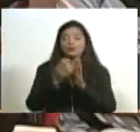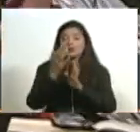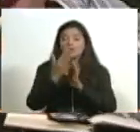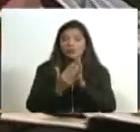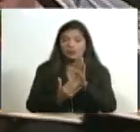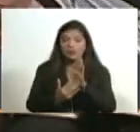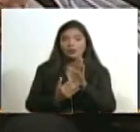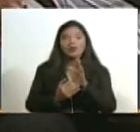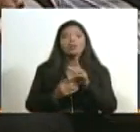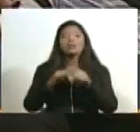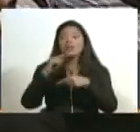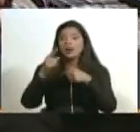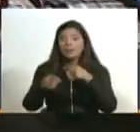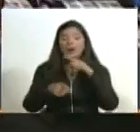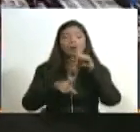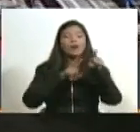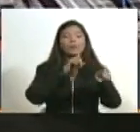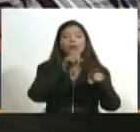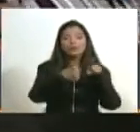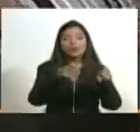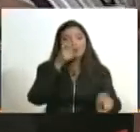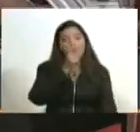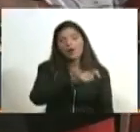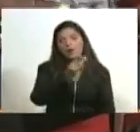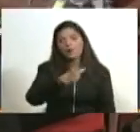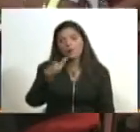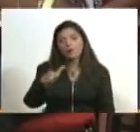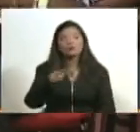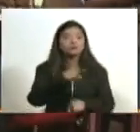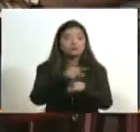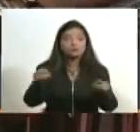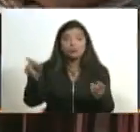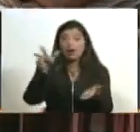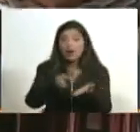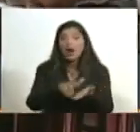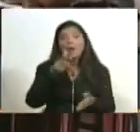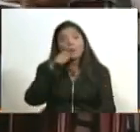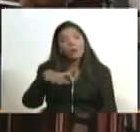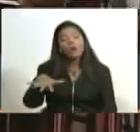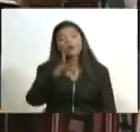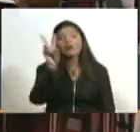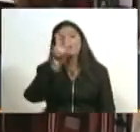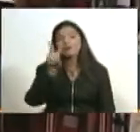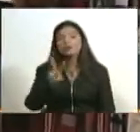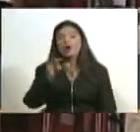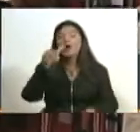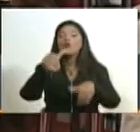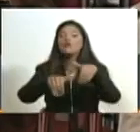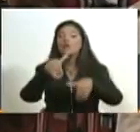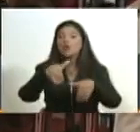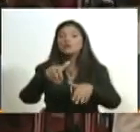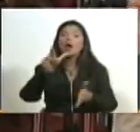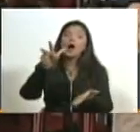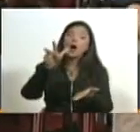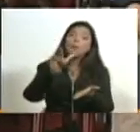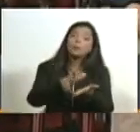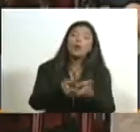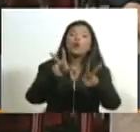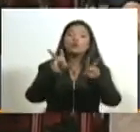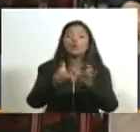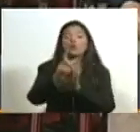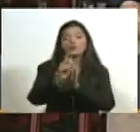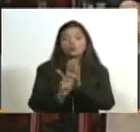a referéndum consultivo, a referéndum aprobatorio para que el pueblo venezolano vote y apruebe su nueva